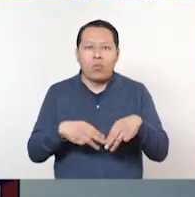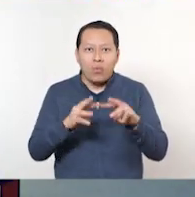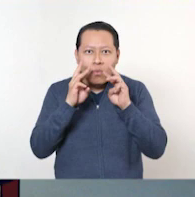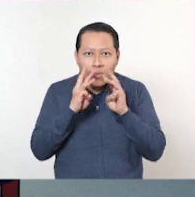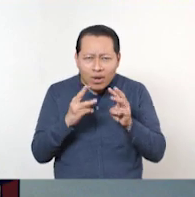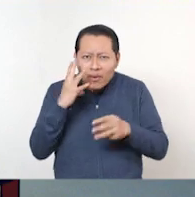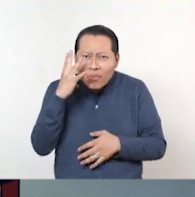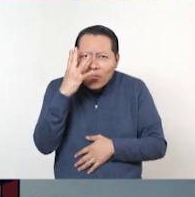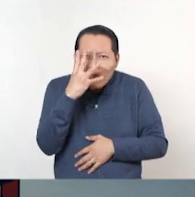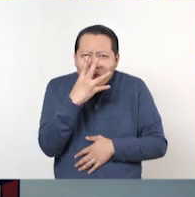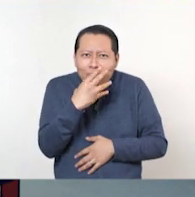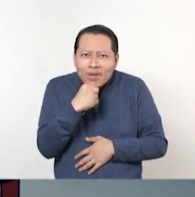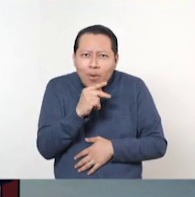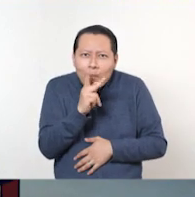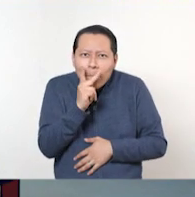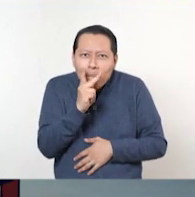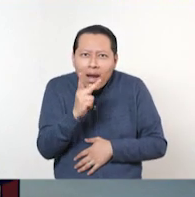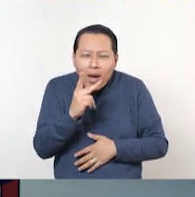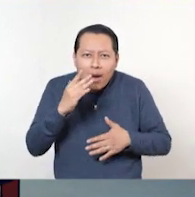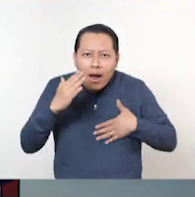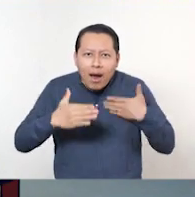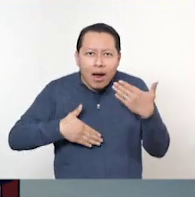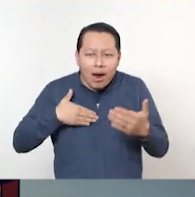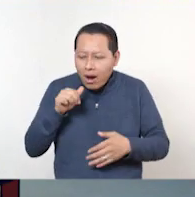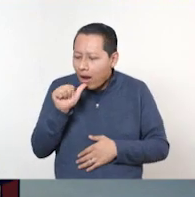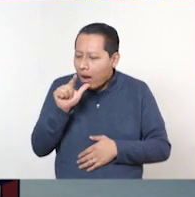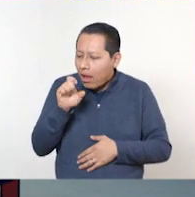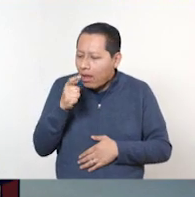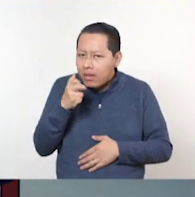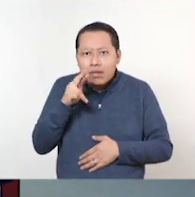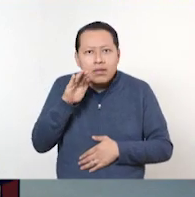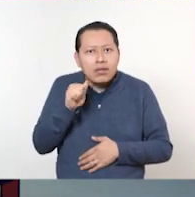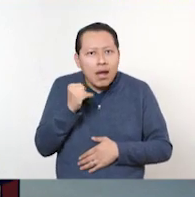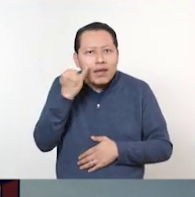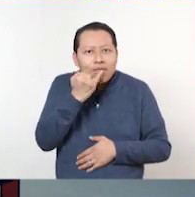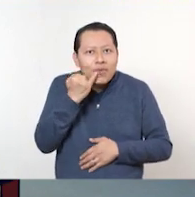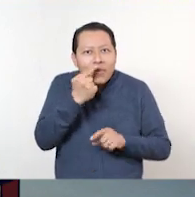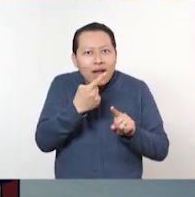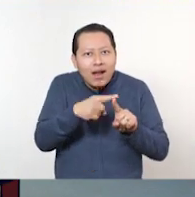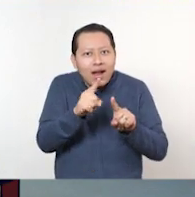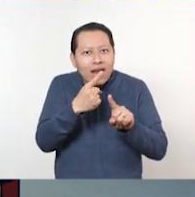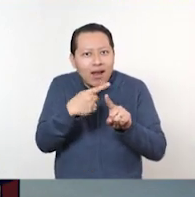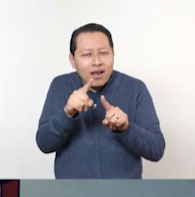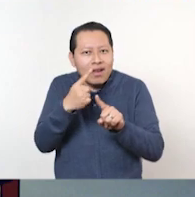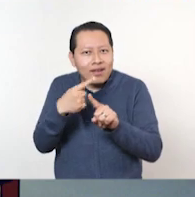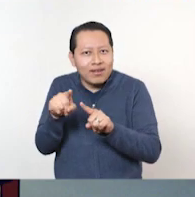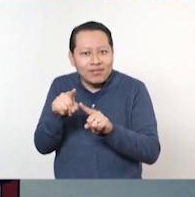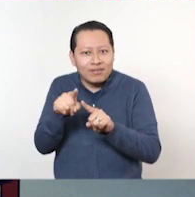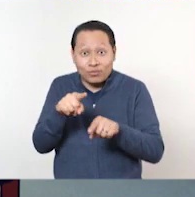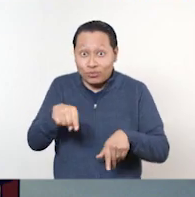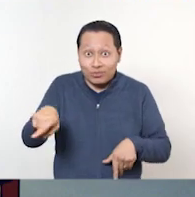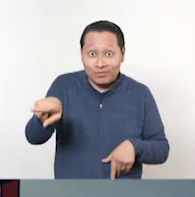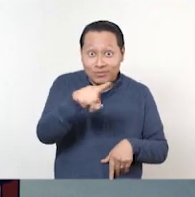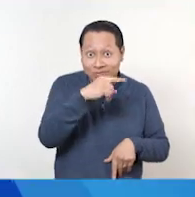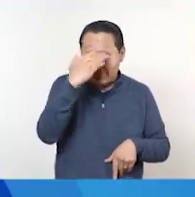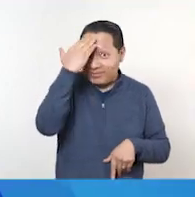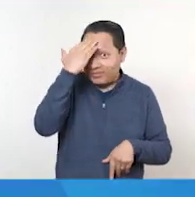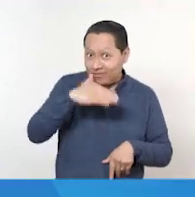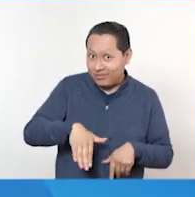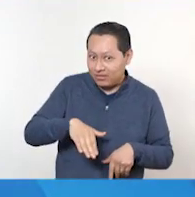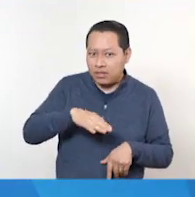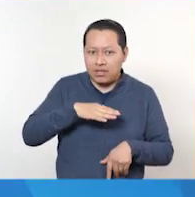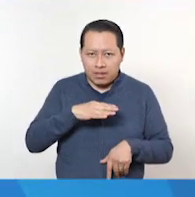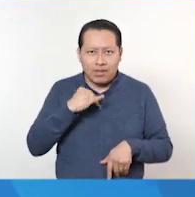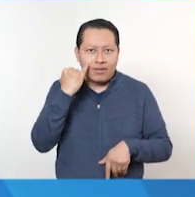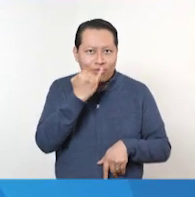¡Wow! ¡Qué bonito fue saber cómo se dice la palabra alegría en tantas lenguas y tan distintas! ¿Ustedes sabían que